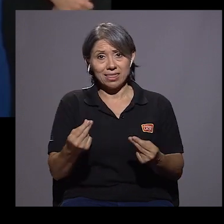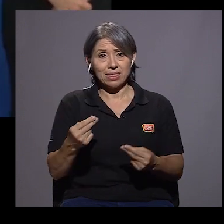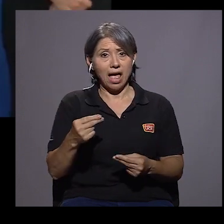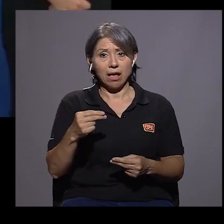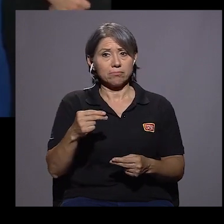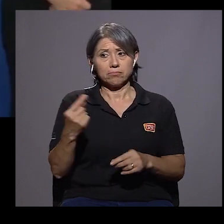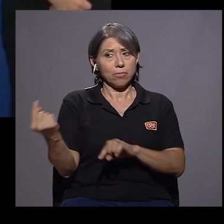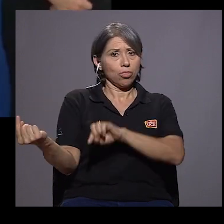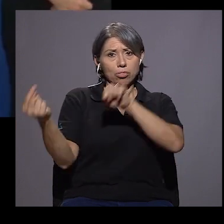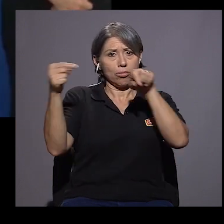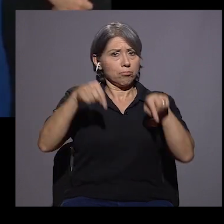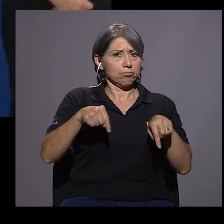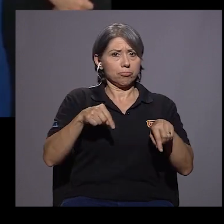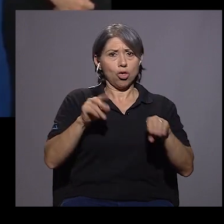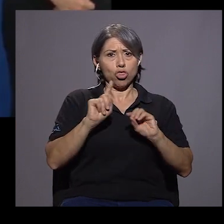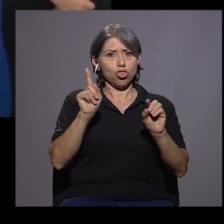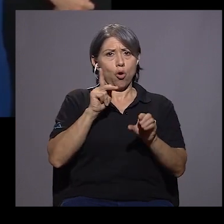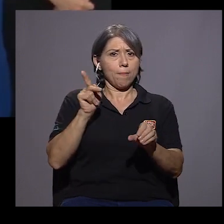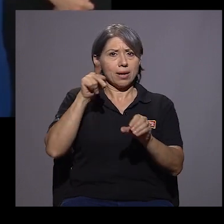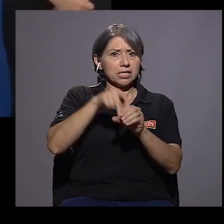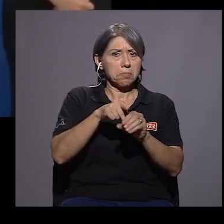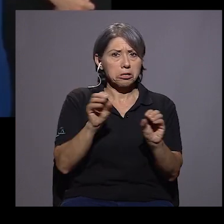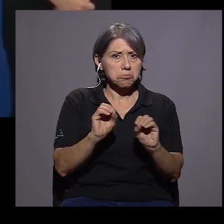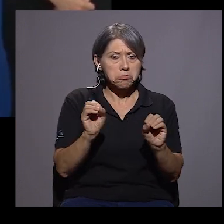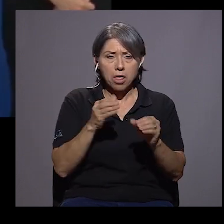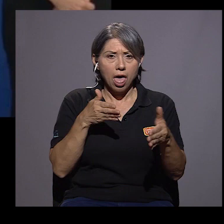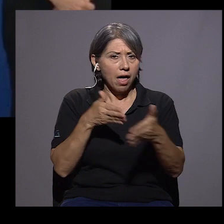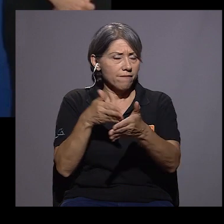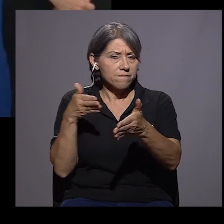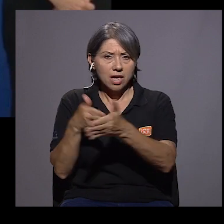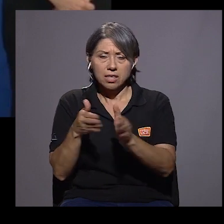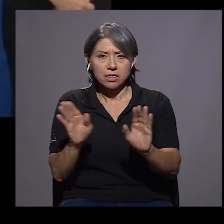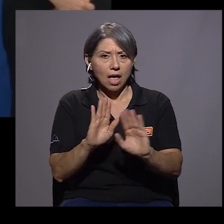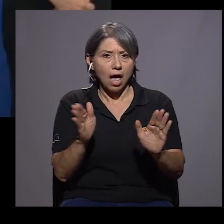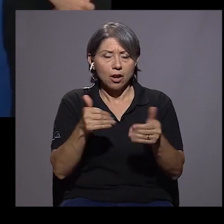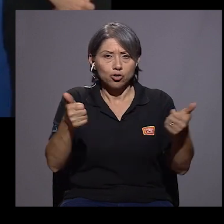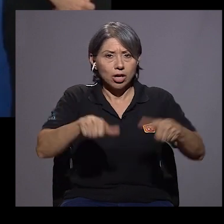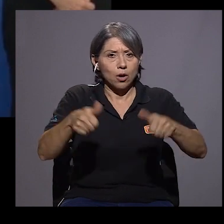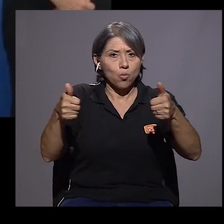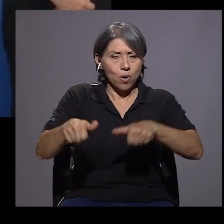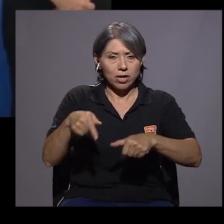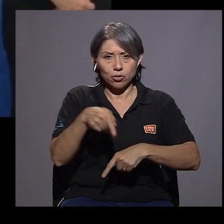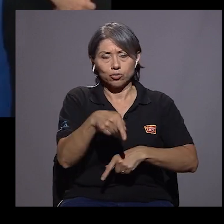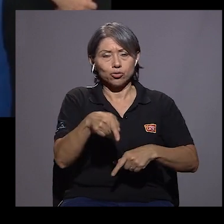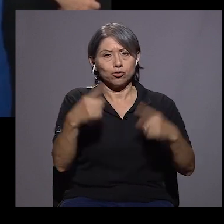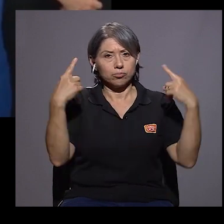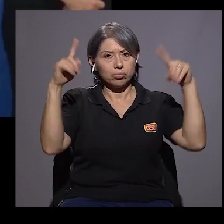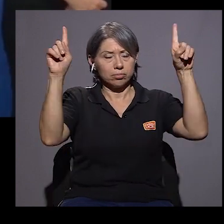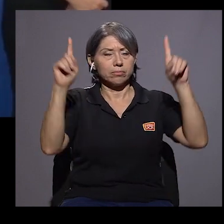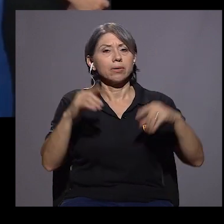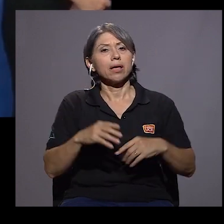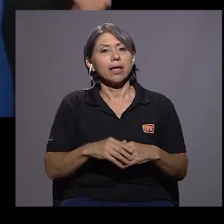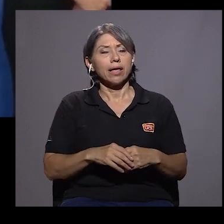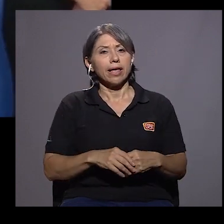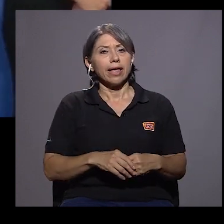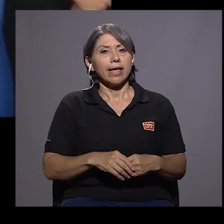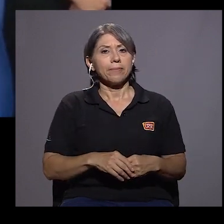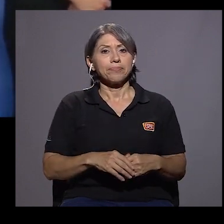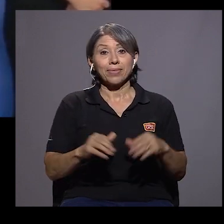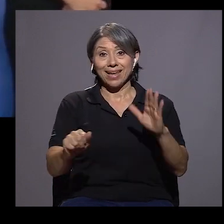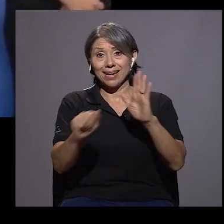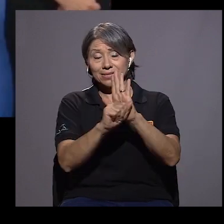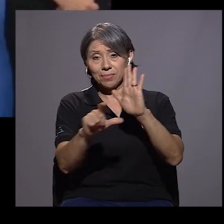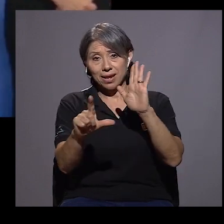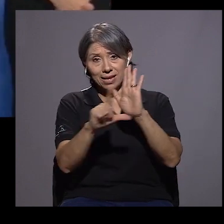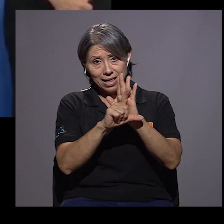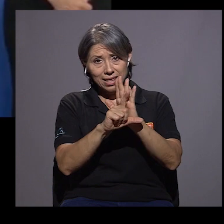Ministerio de Hacienda en nada pues afecta los acuerdos que aquí se han alcanzado.